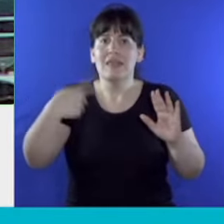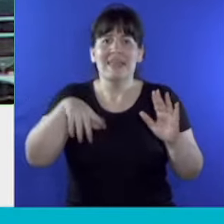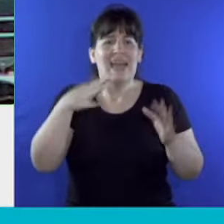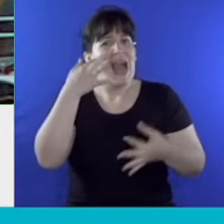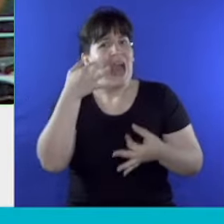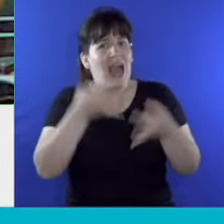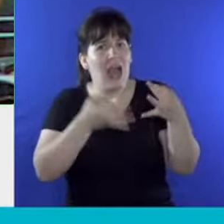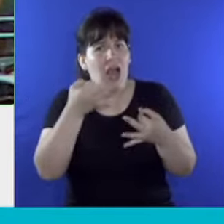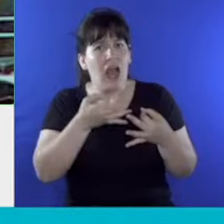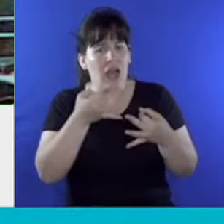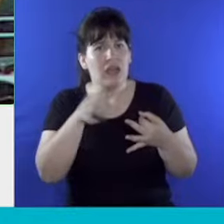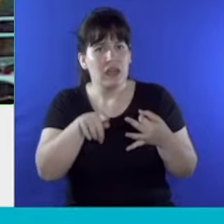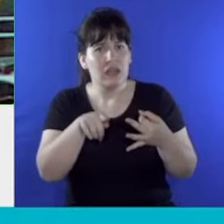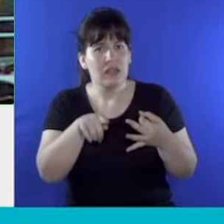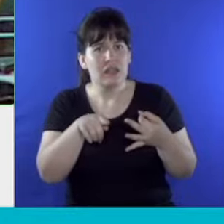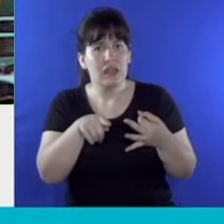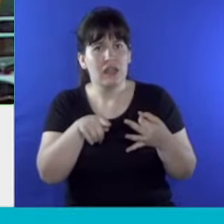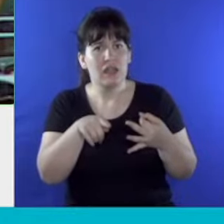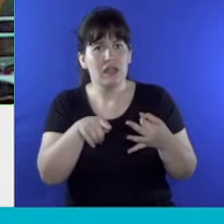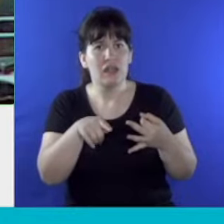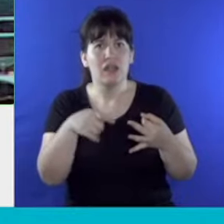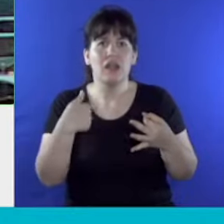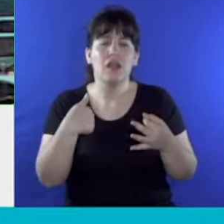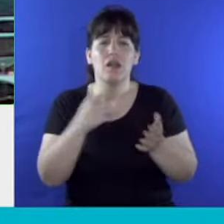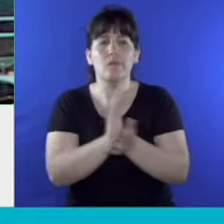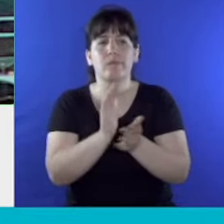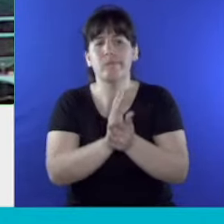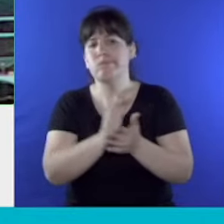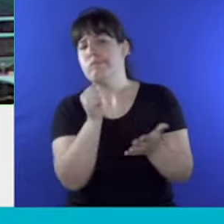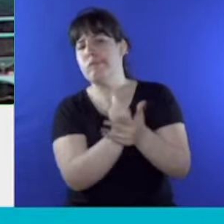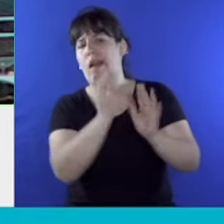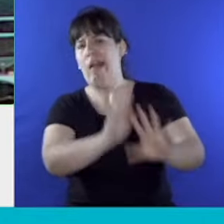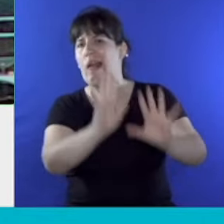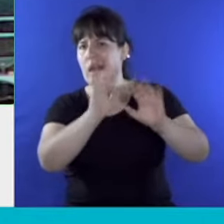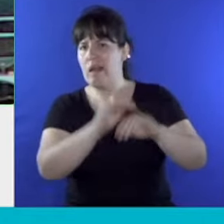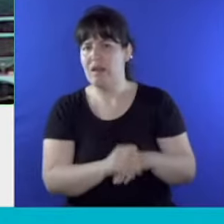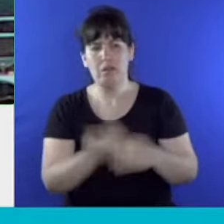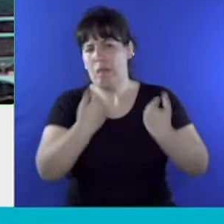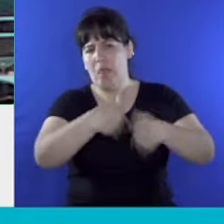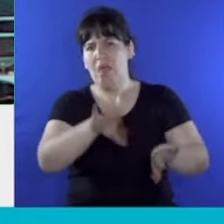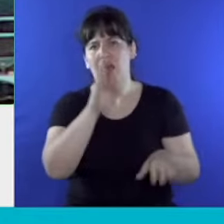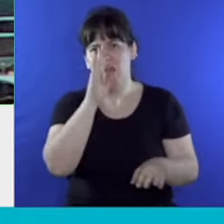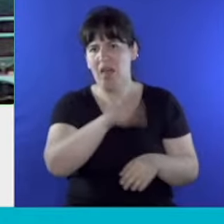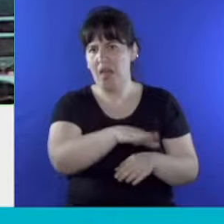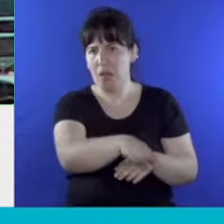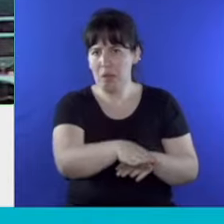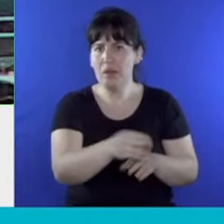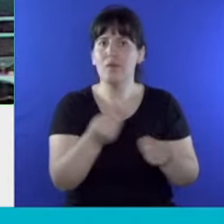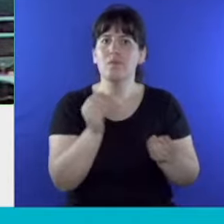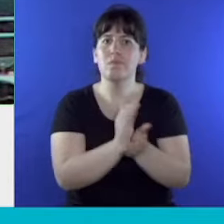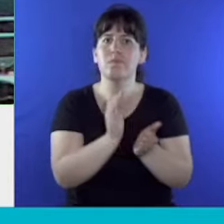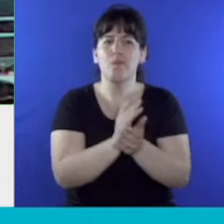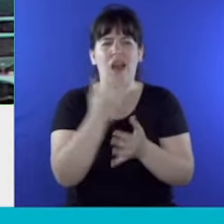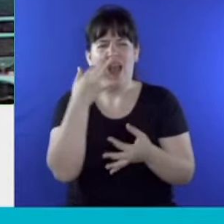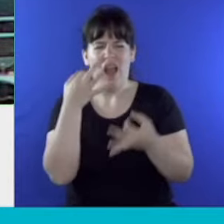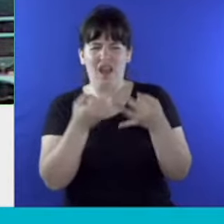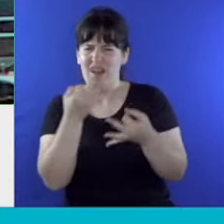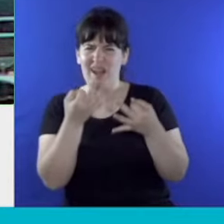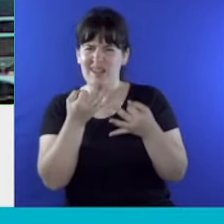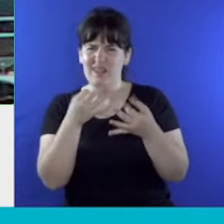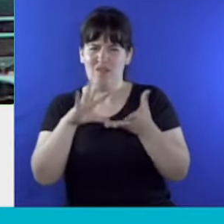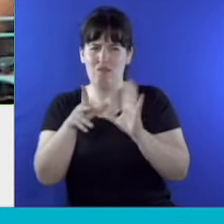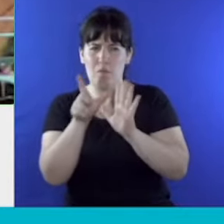analiza y se la estigmatiza y se la descalifica con categorías de análisis que no son